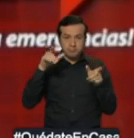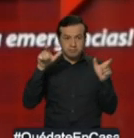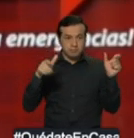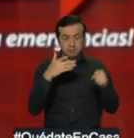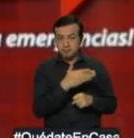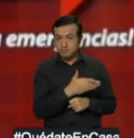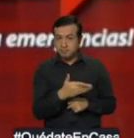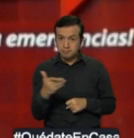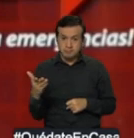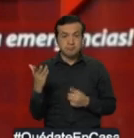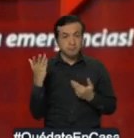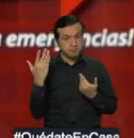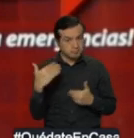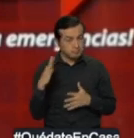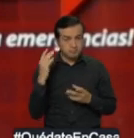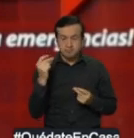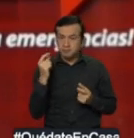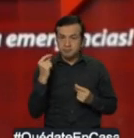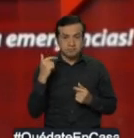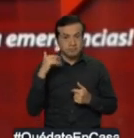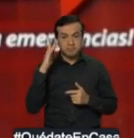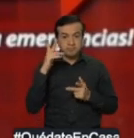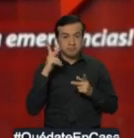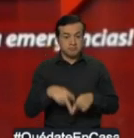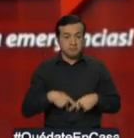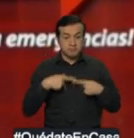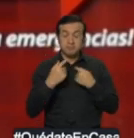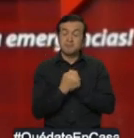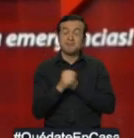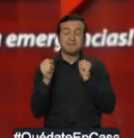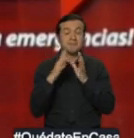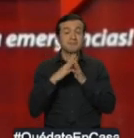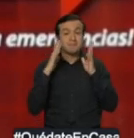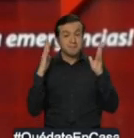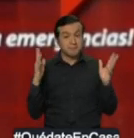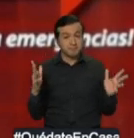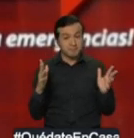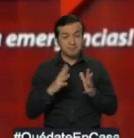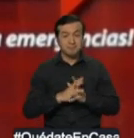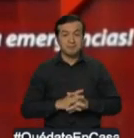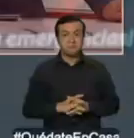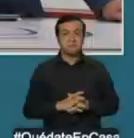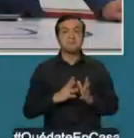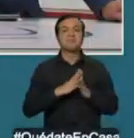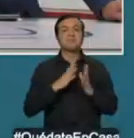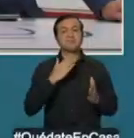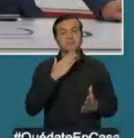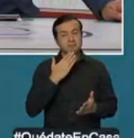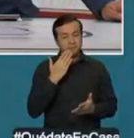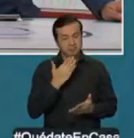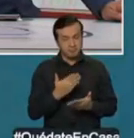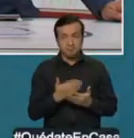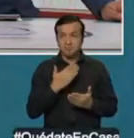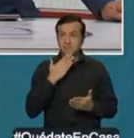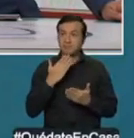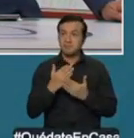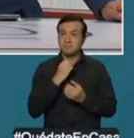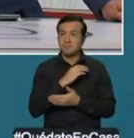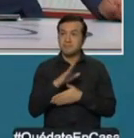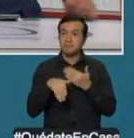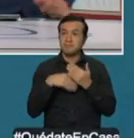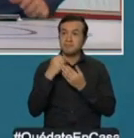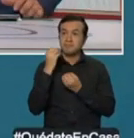tengan los síntomas más graves y salvar tantas vidas como sea posible de acuerdo muchas gracias ministra gracias por la información